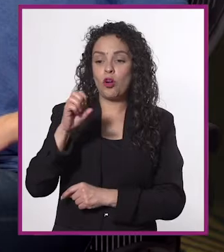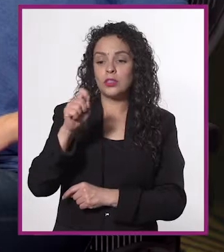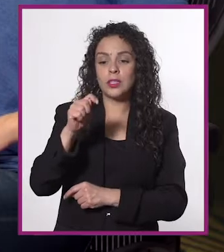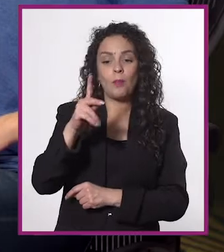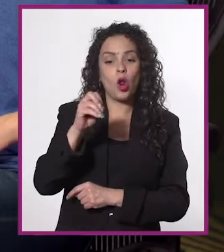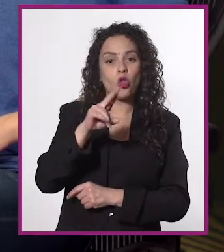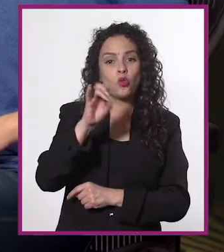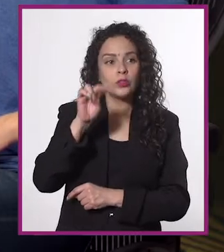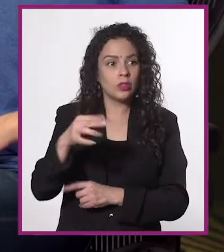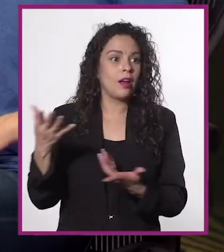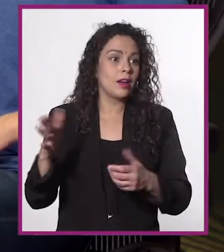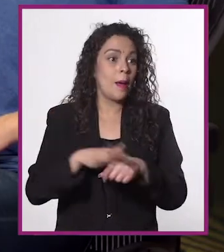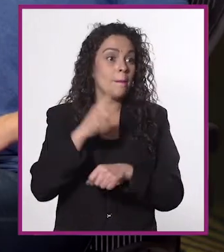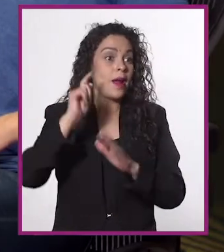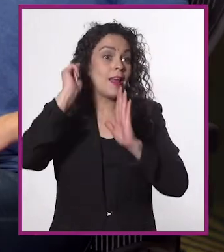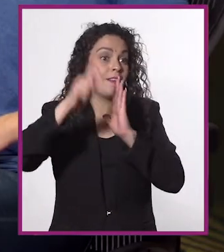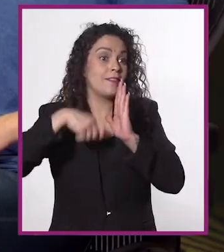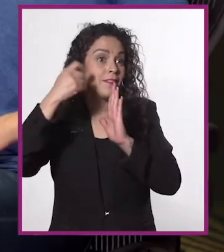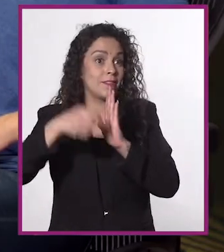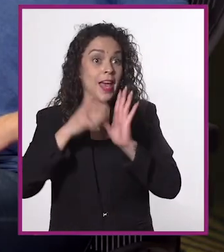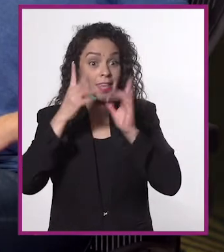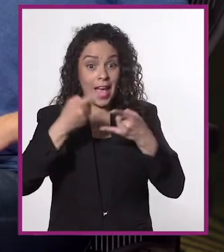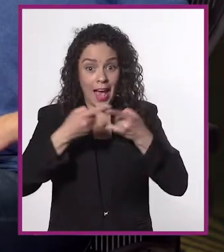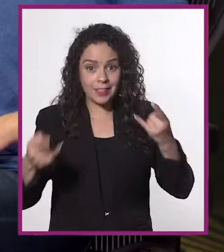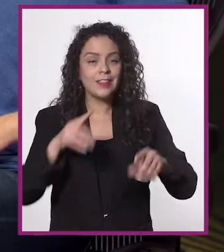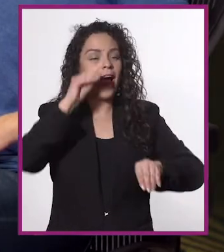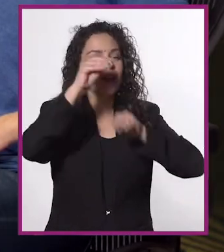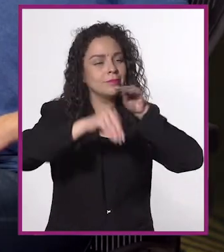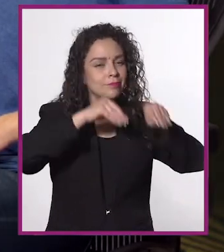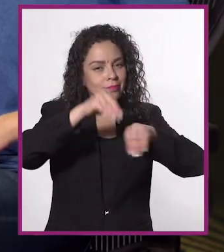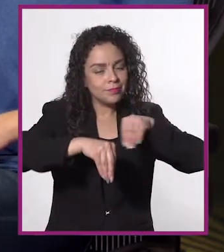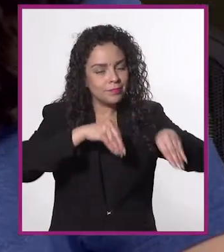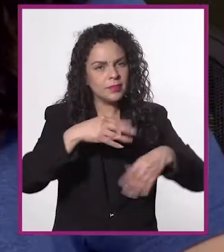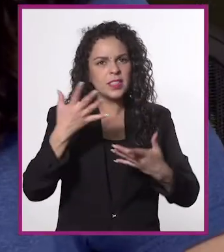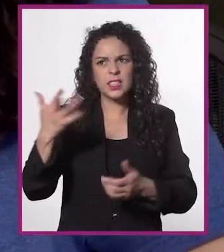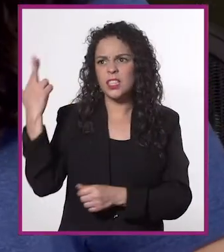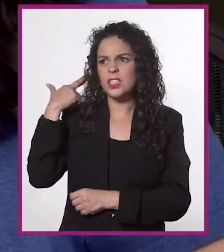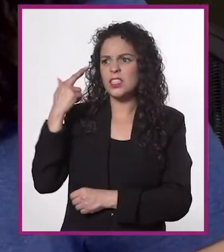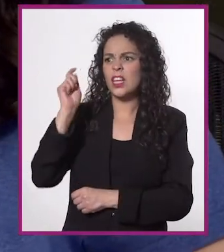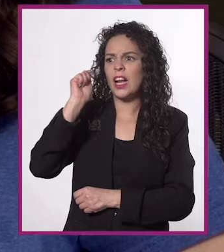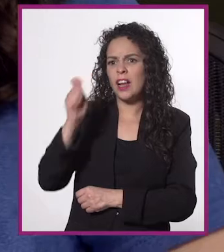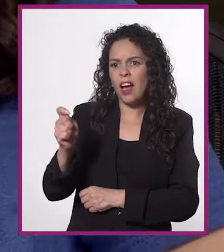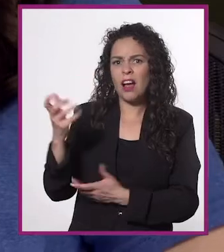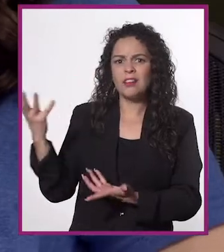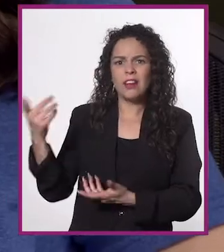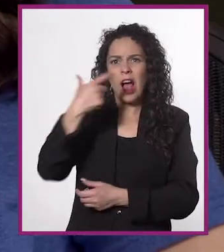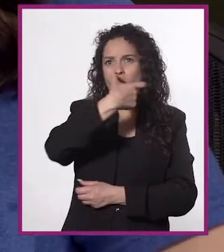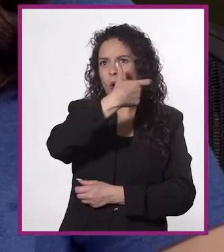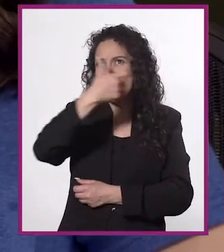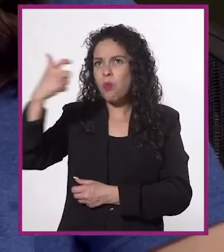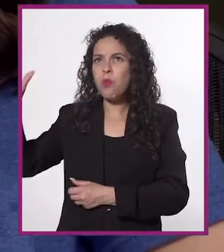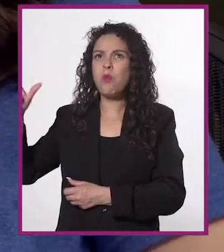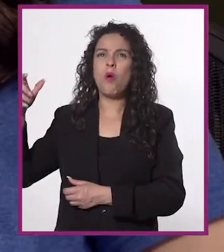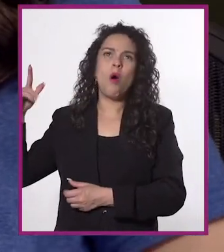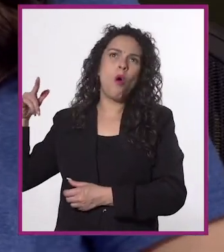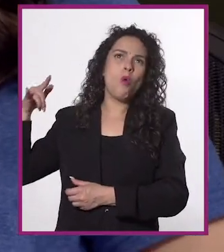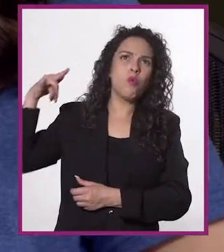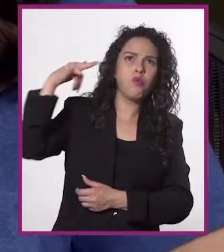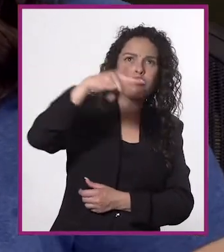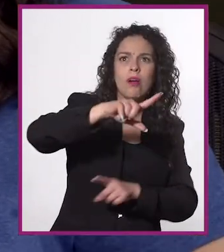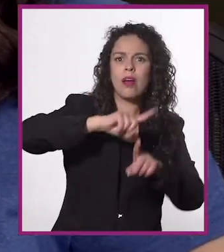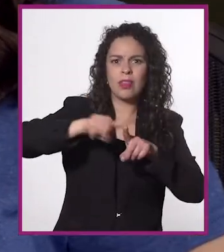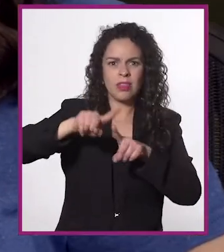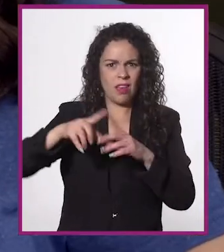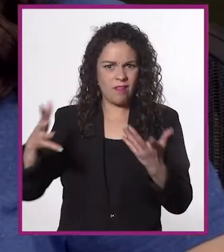postproducción, es decir, ya que está filmada la historia. ¿Y los sonidos de naves espaciales o criaturas